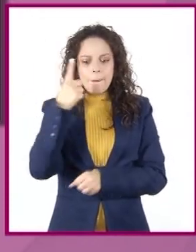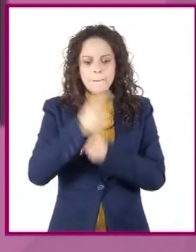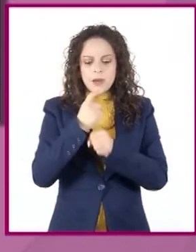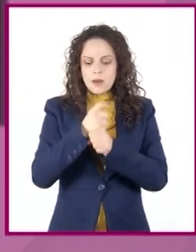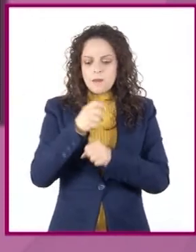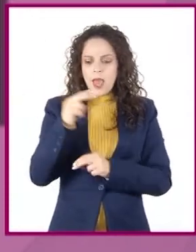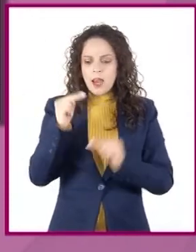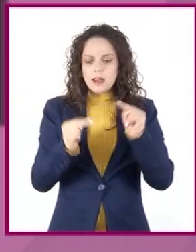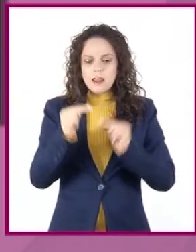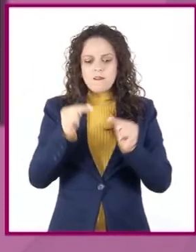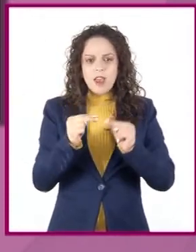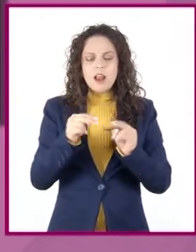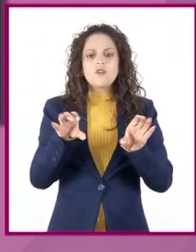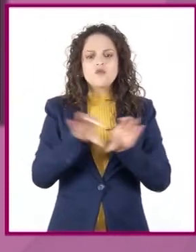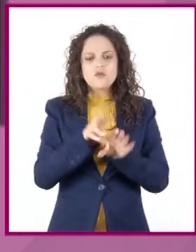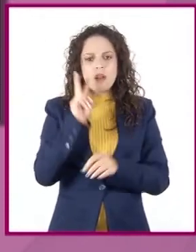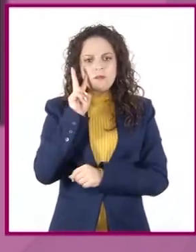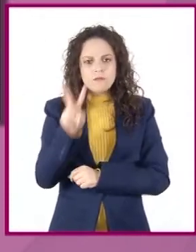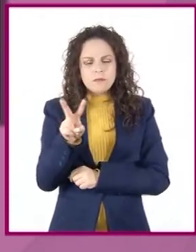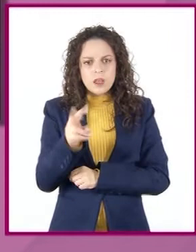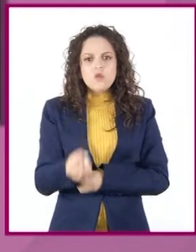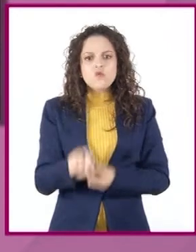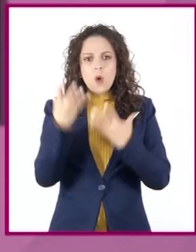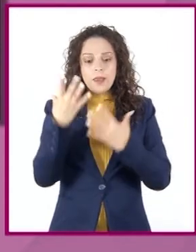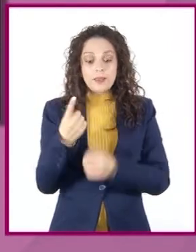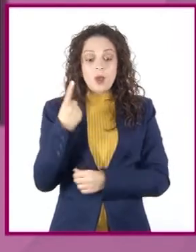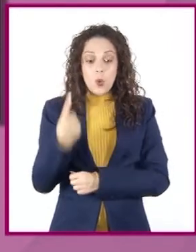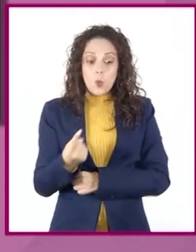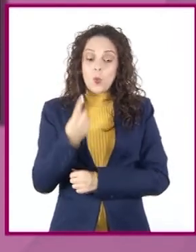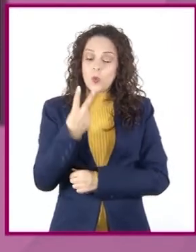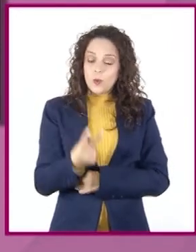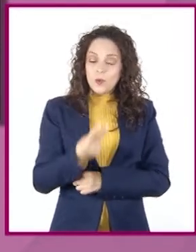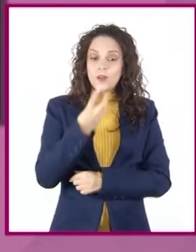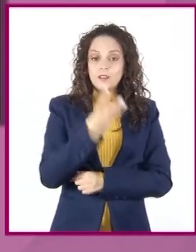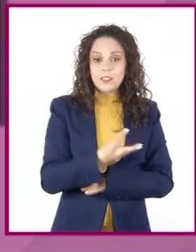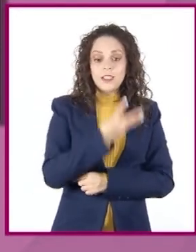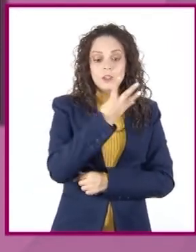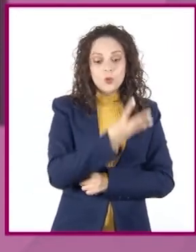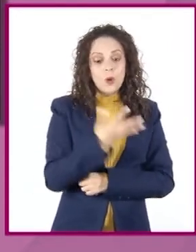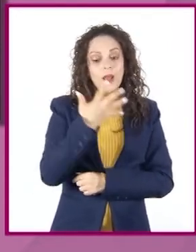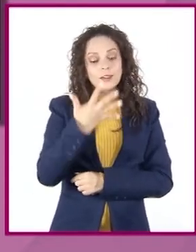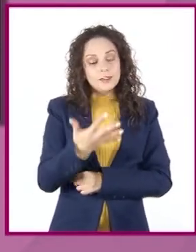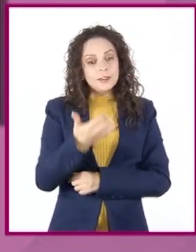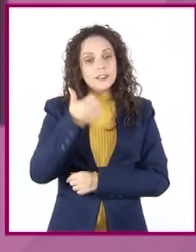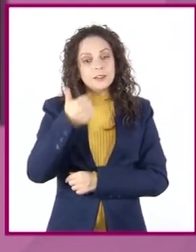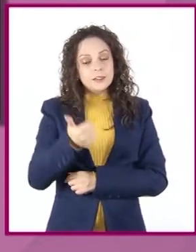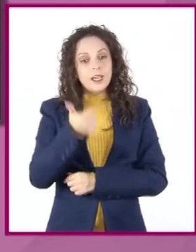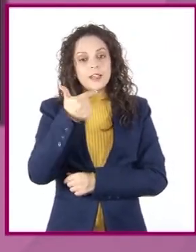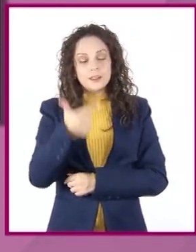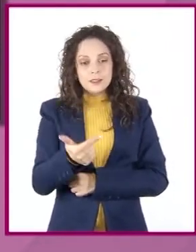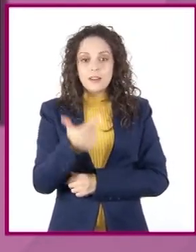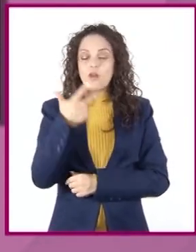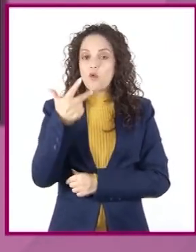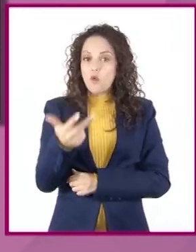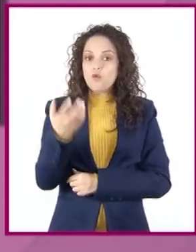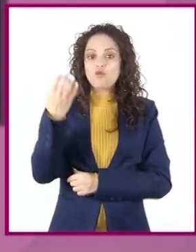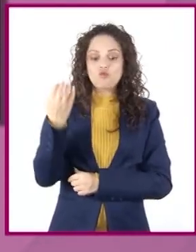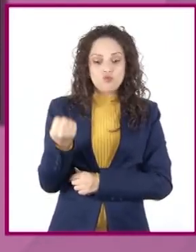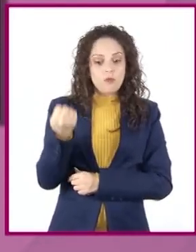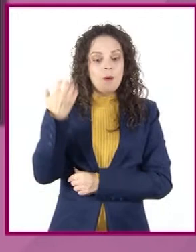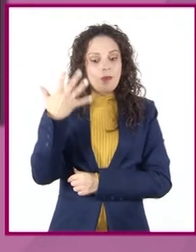2, 3, 4, 5, 6, 7, 8,